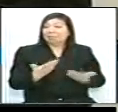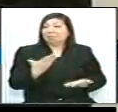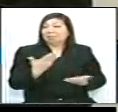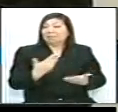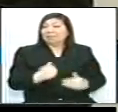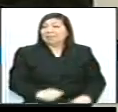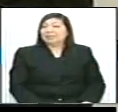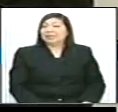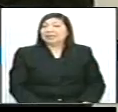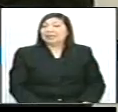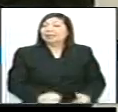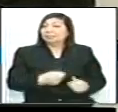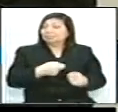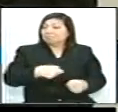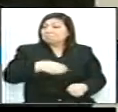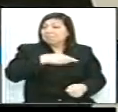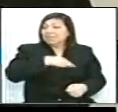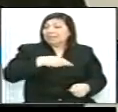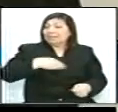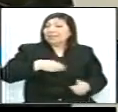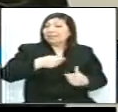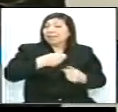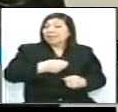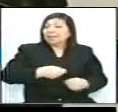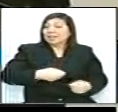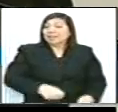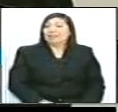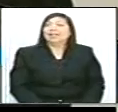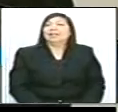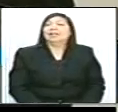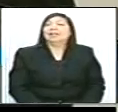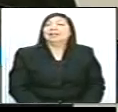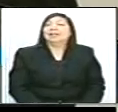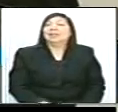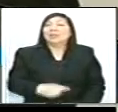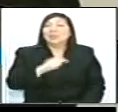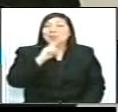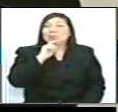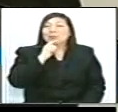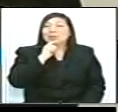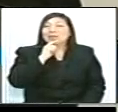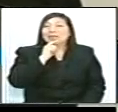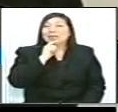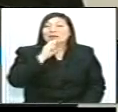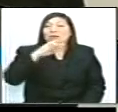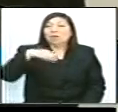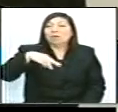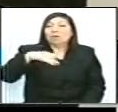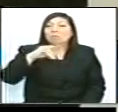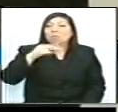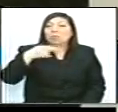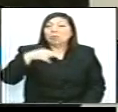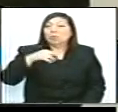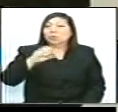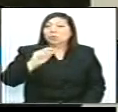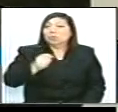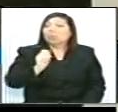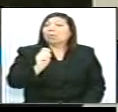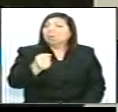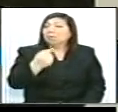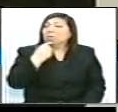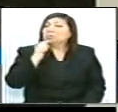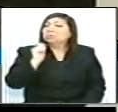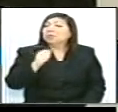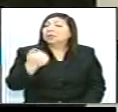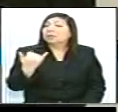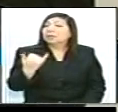la ministra de Agricultura, la señora Fabiola Muñoz, y ella dice que ha dado la disposición